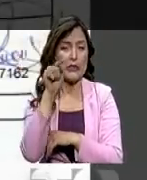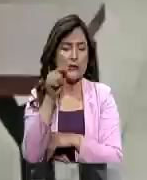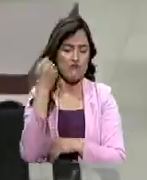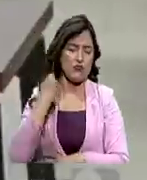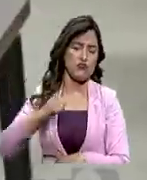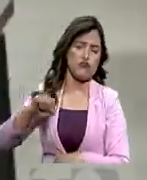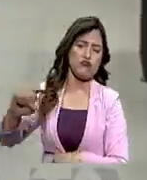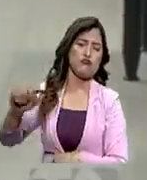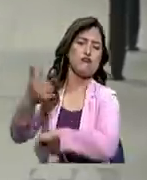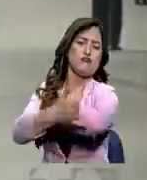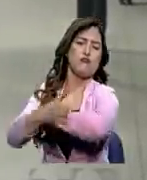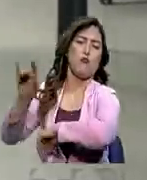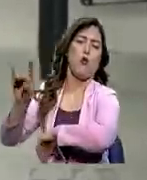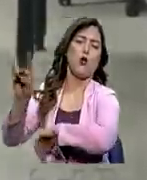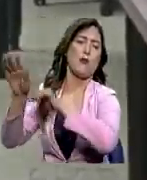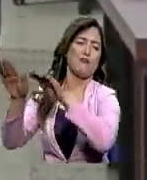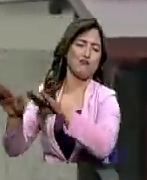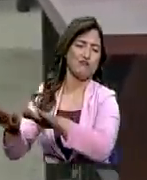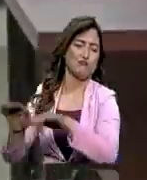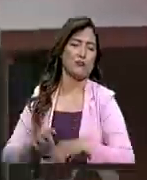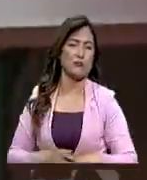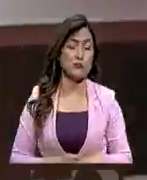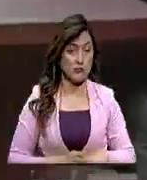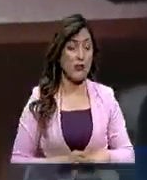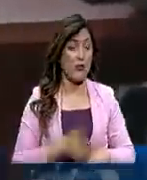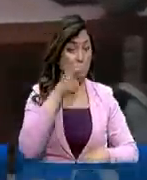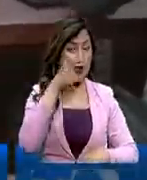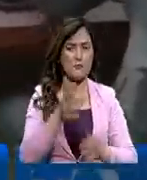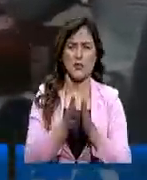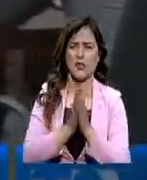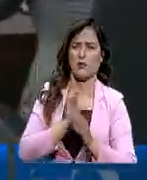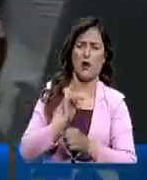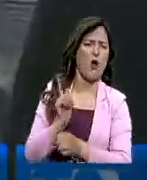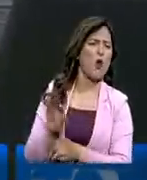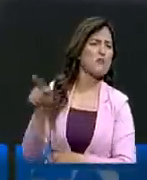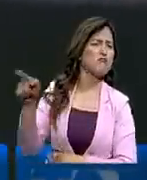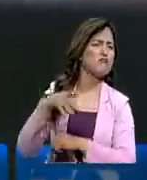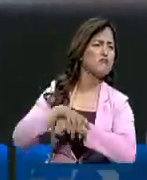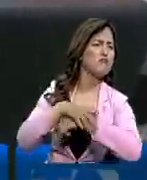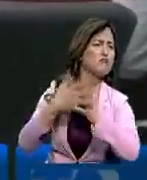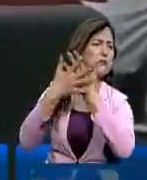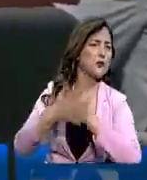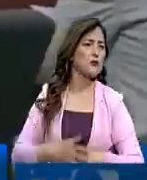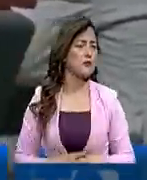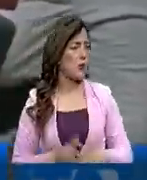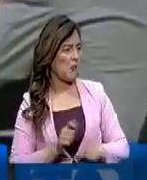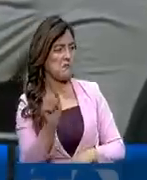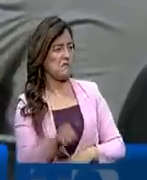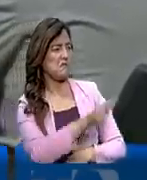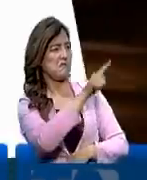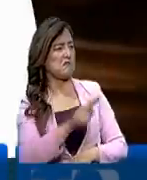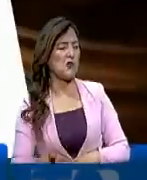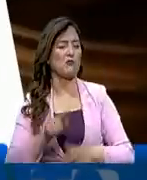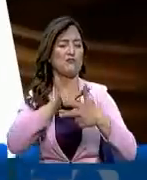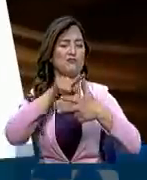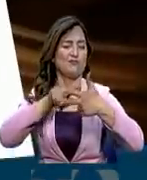en Bolivia, el juez Máximo Ortega negó el pedido de Fiscalía y en lugar de dictar prisión preventiva, dispuso tres medidas sustitutivas que